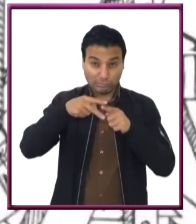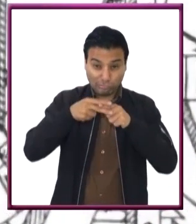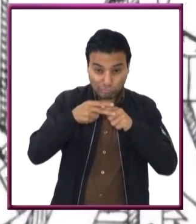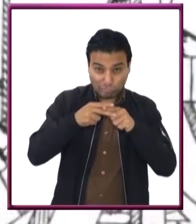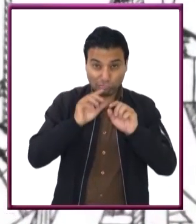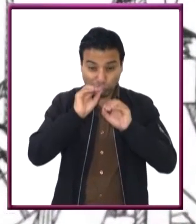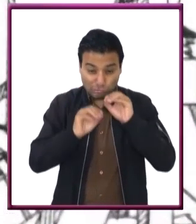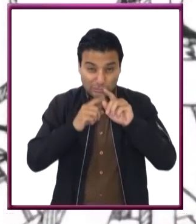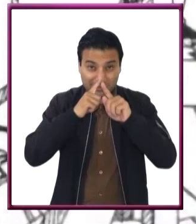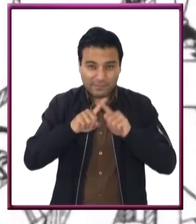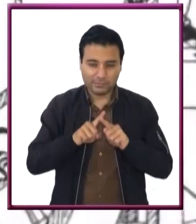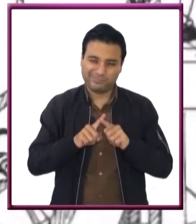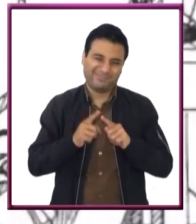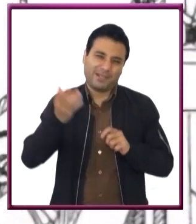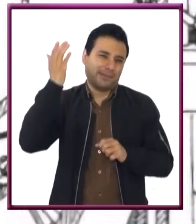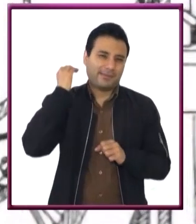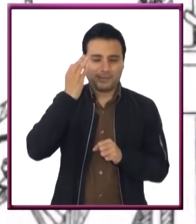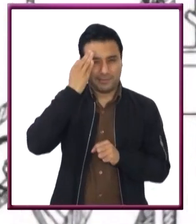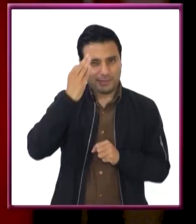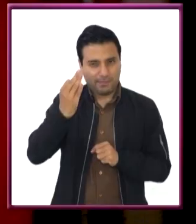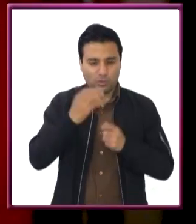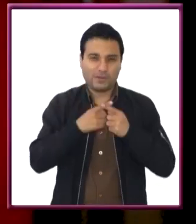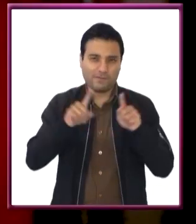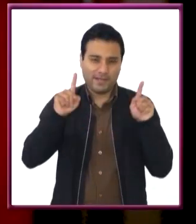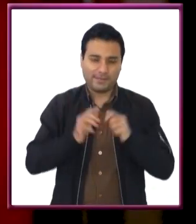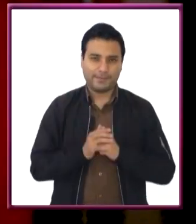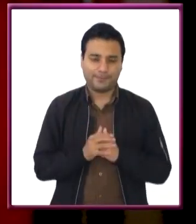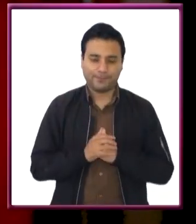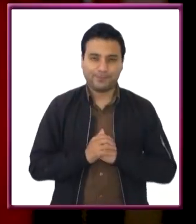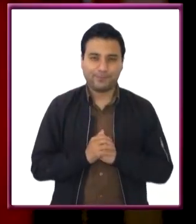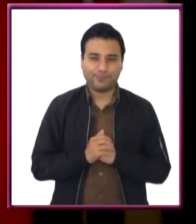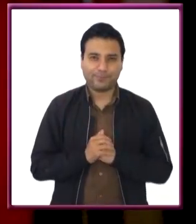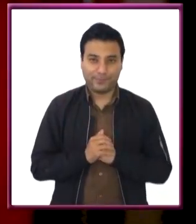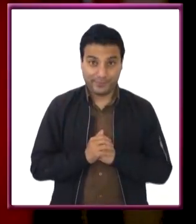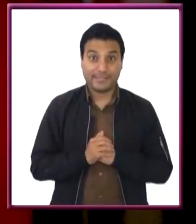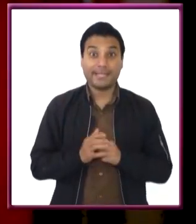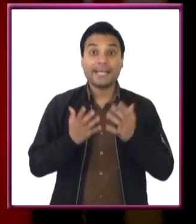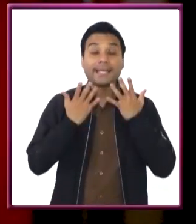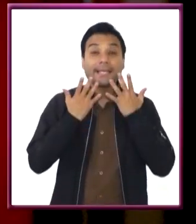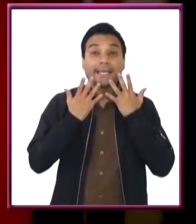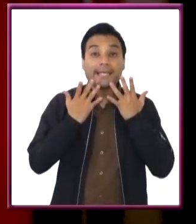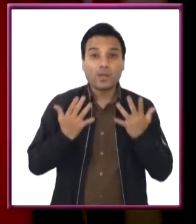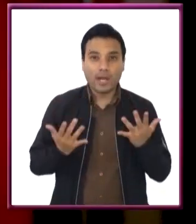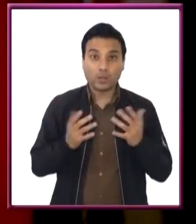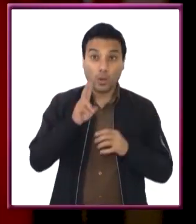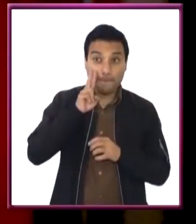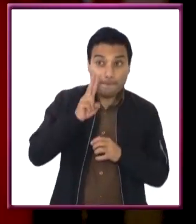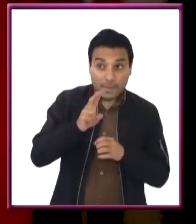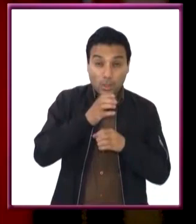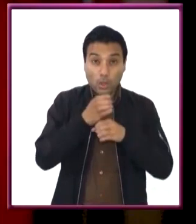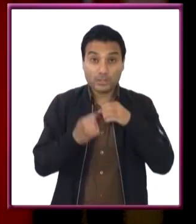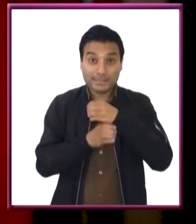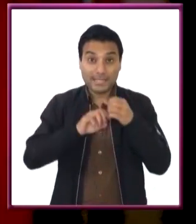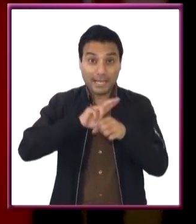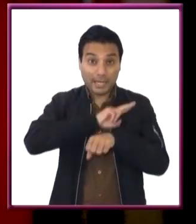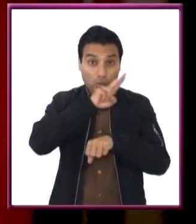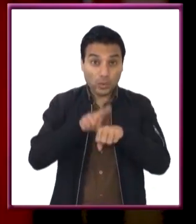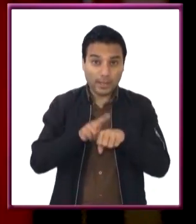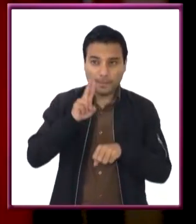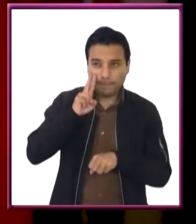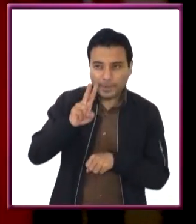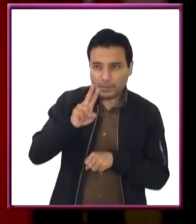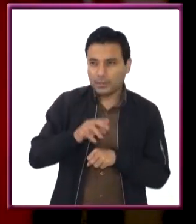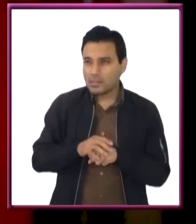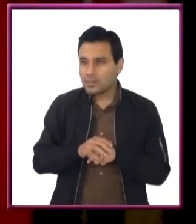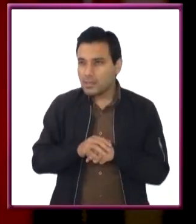día, era totalmente diferente. Entonces, bueno, básicamente Leonardo se inspiró en la naturaleza con una